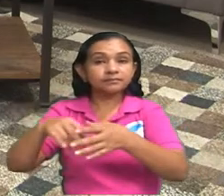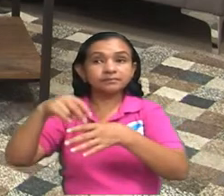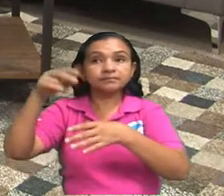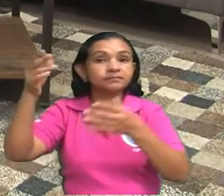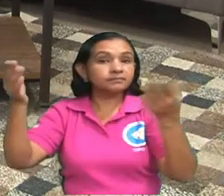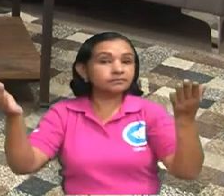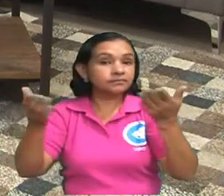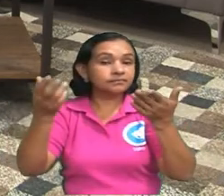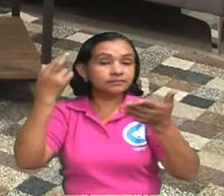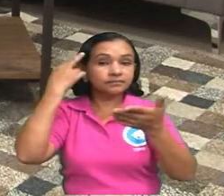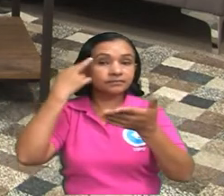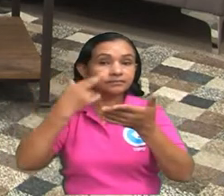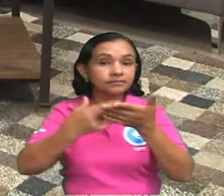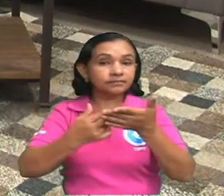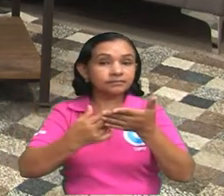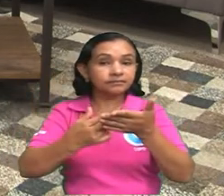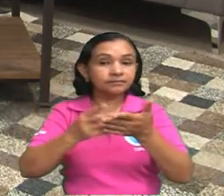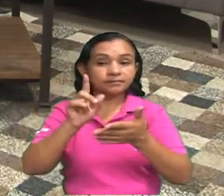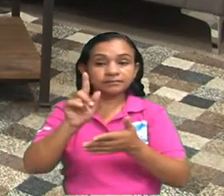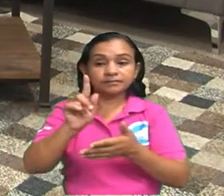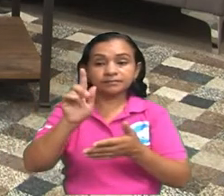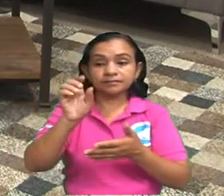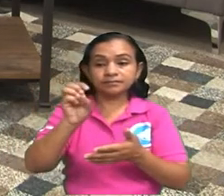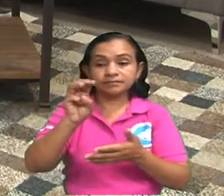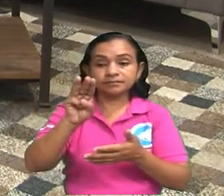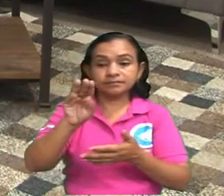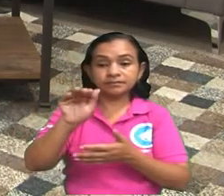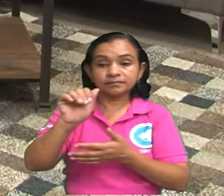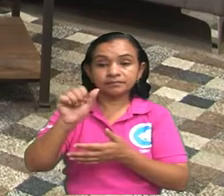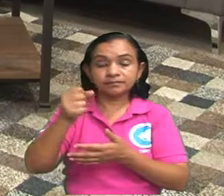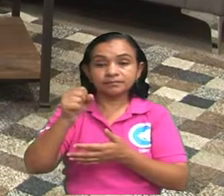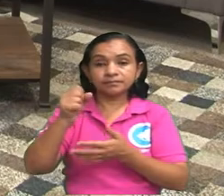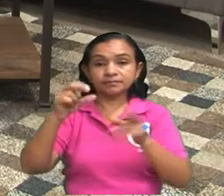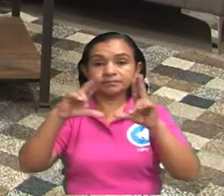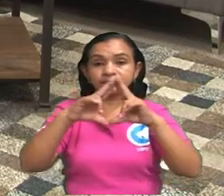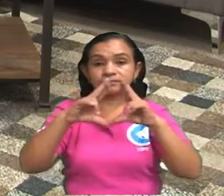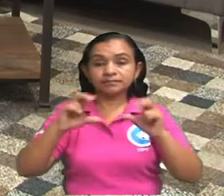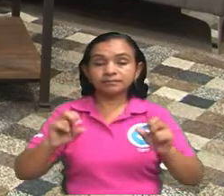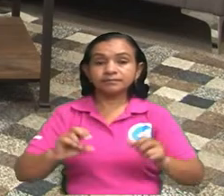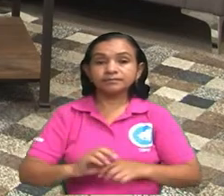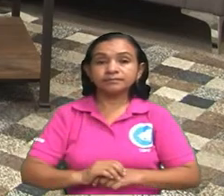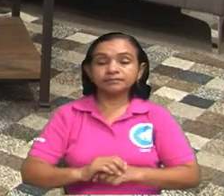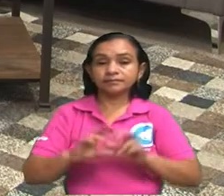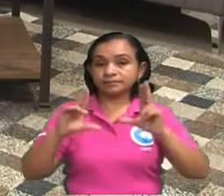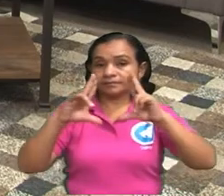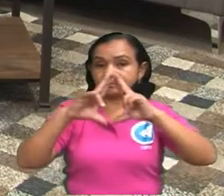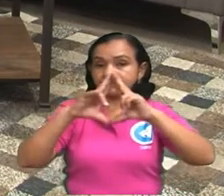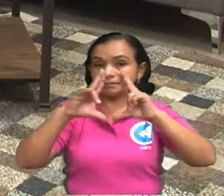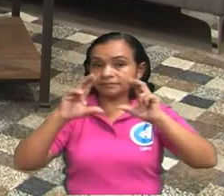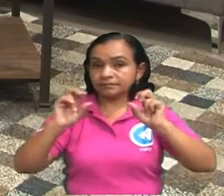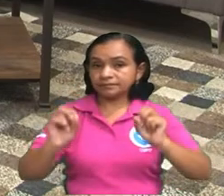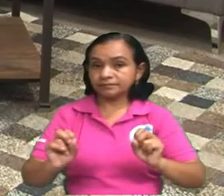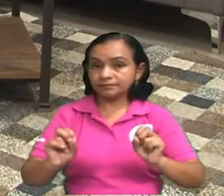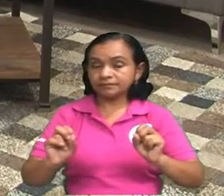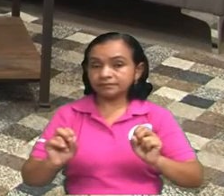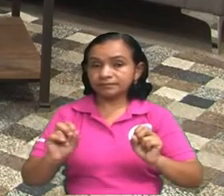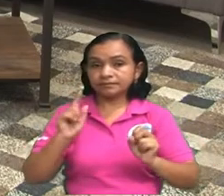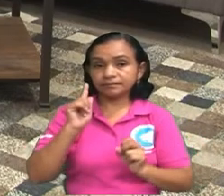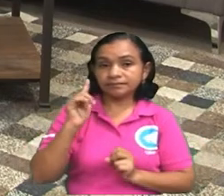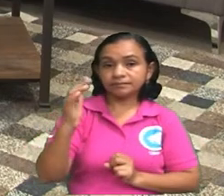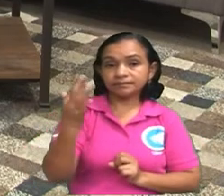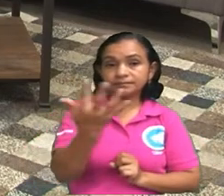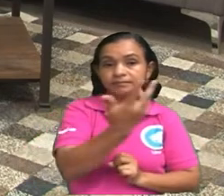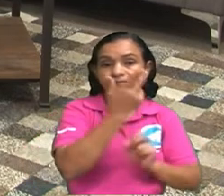¿Cómo recordamos al comandante Tomás Borges, por ejemplo, en el caso de Nicaragua? En el caso de Nicaragua, los nicaragüenses,